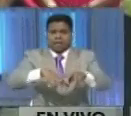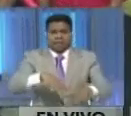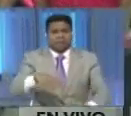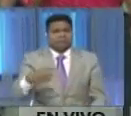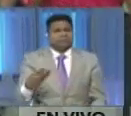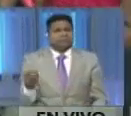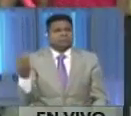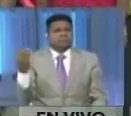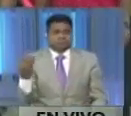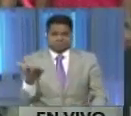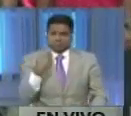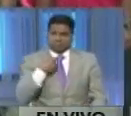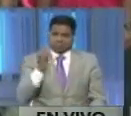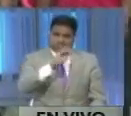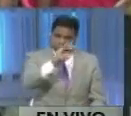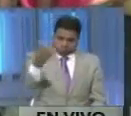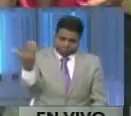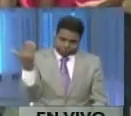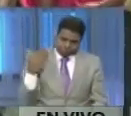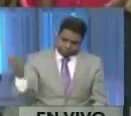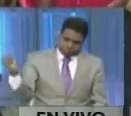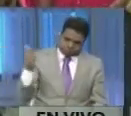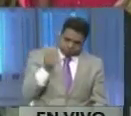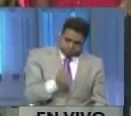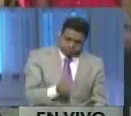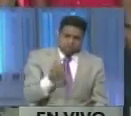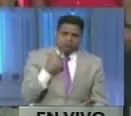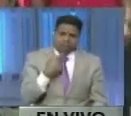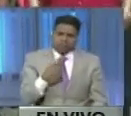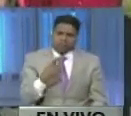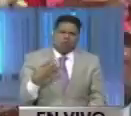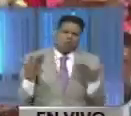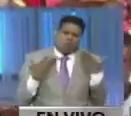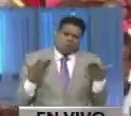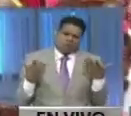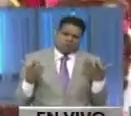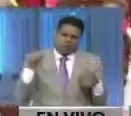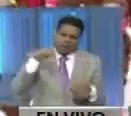hermano Diosdado, ¿cuándo hacemos un acto en Portuguesa?